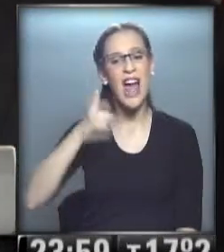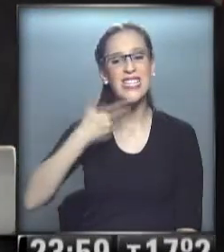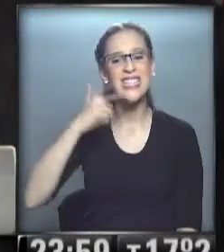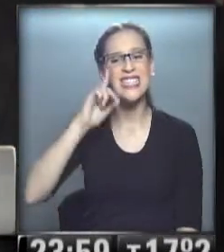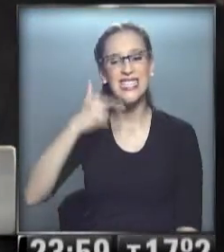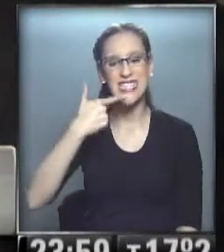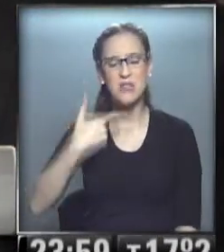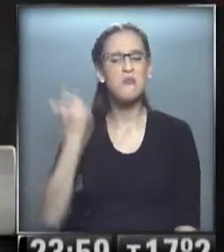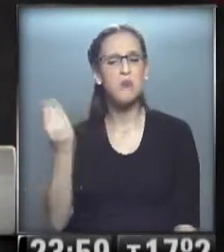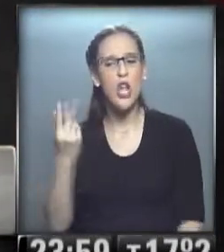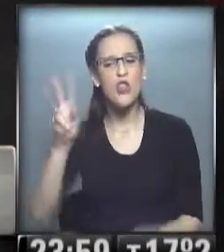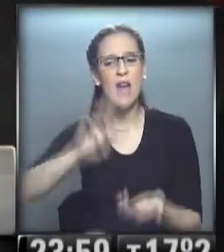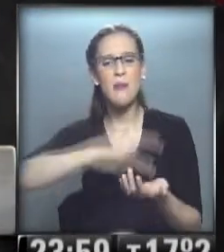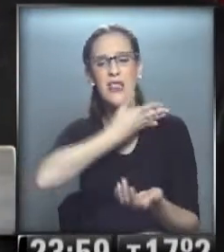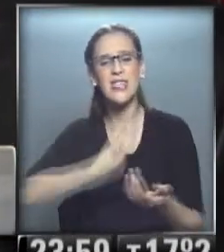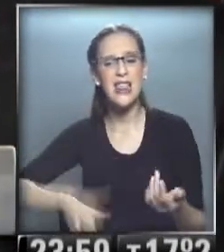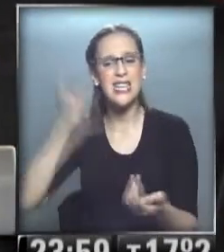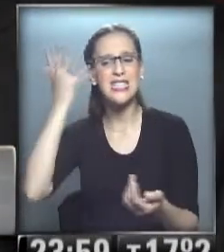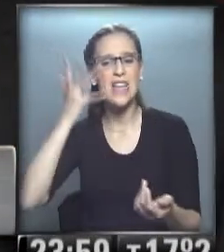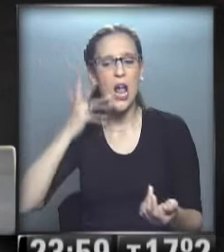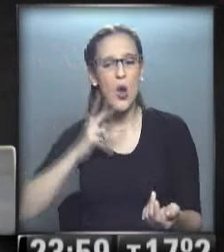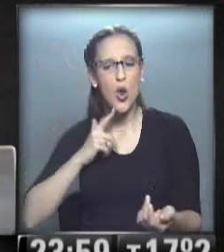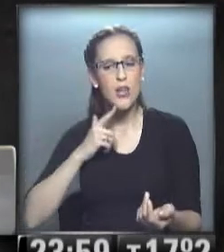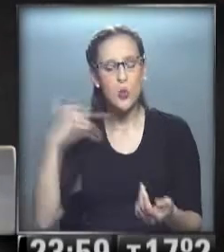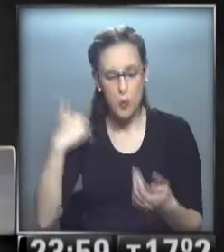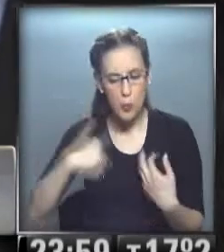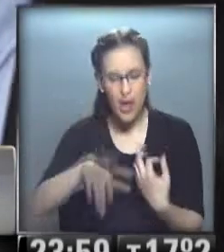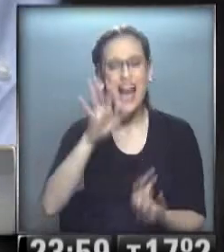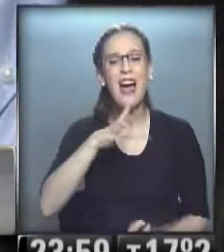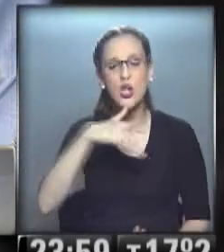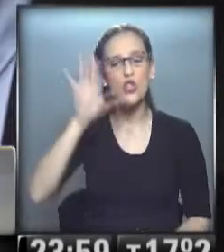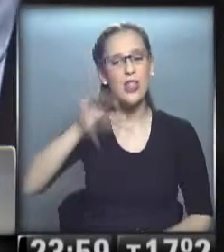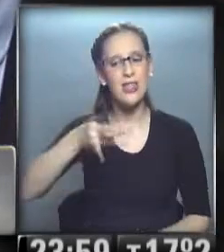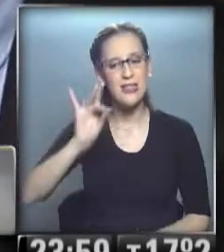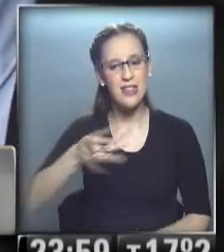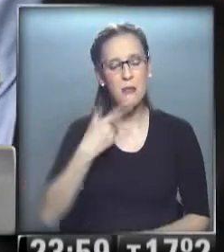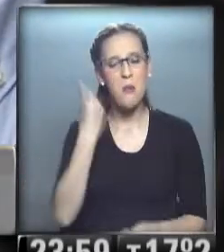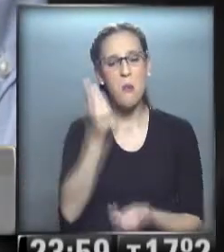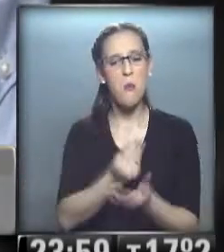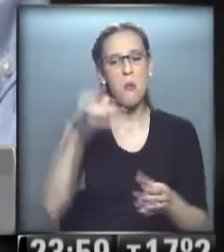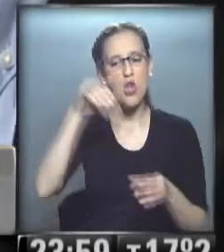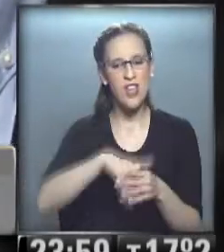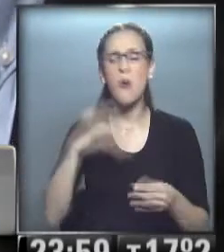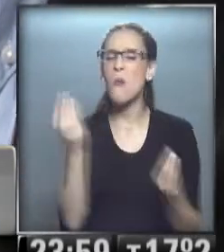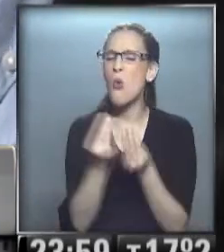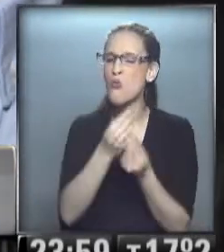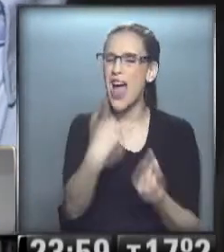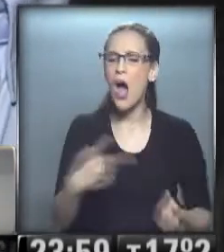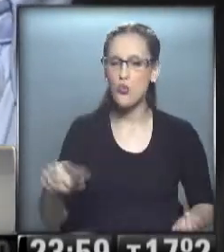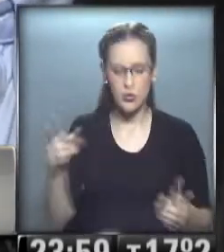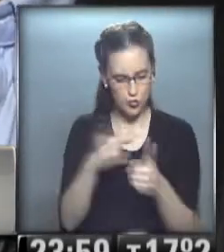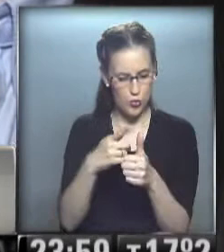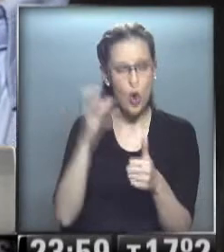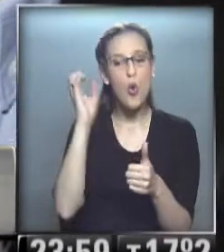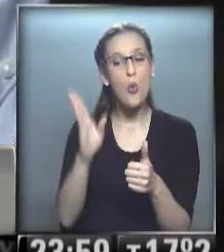candidato a presidente de San Lorenzo en estas elecciones del próximo 14 de diciembre? Los motivos son varios. En primer lugar, que todo club